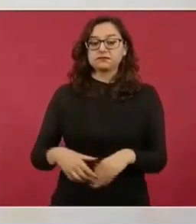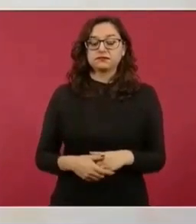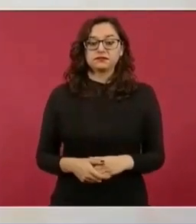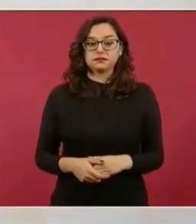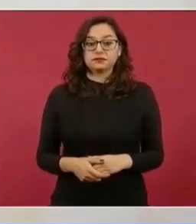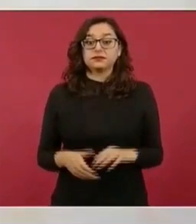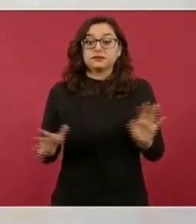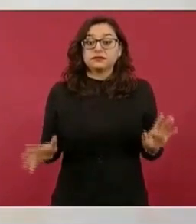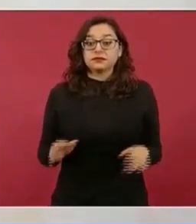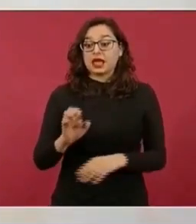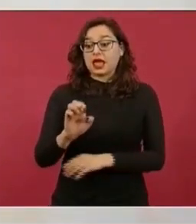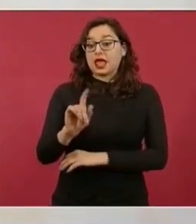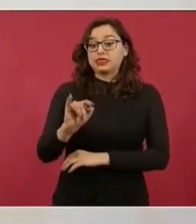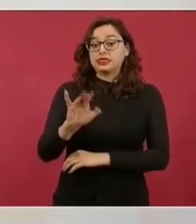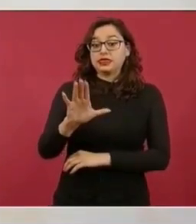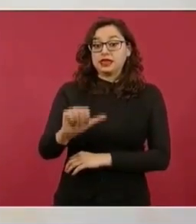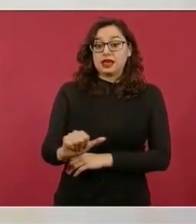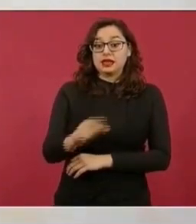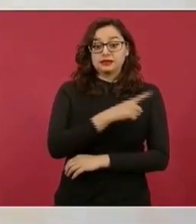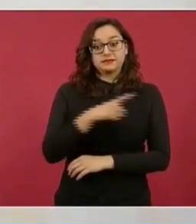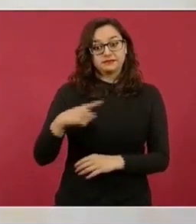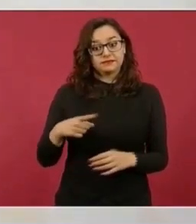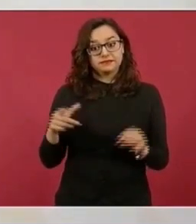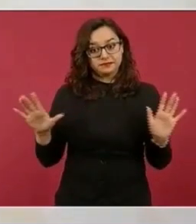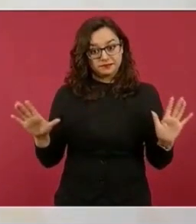por cuestiones éticas.